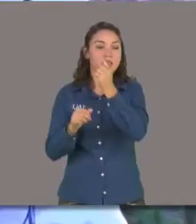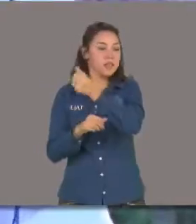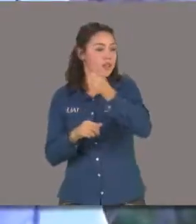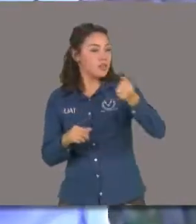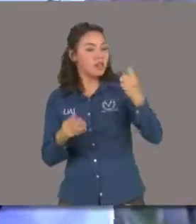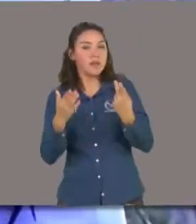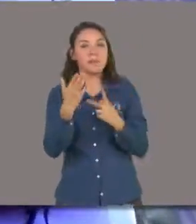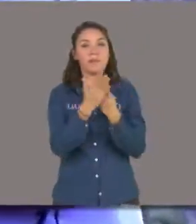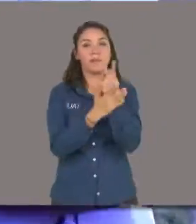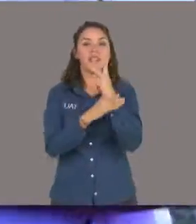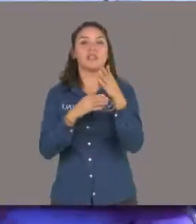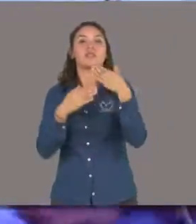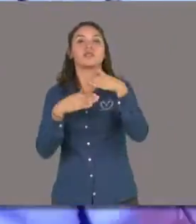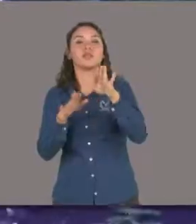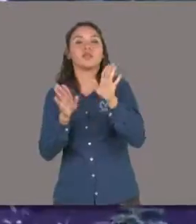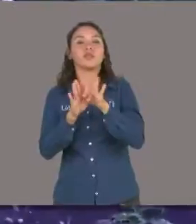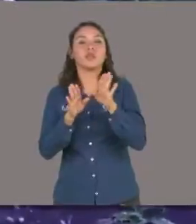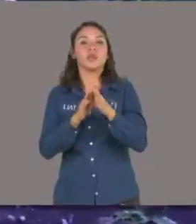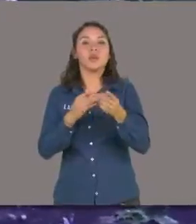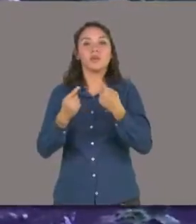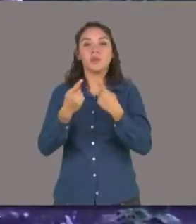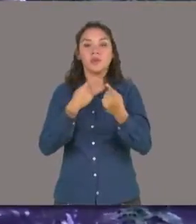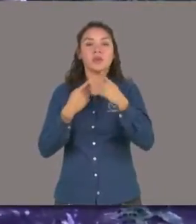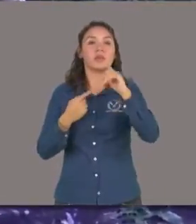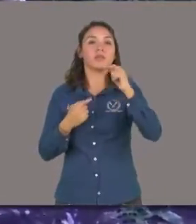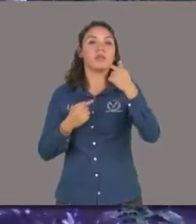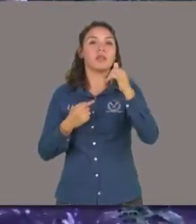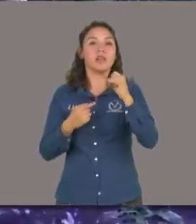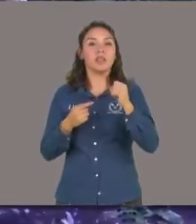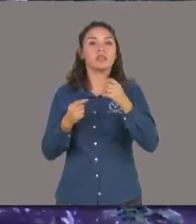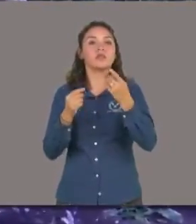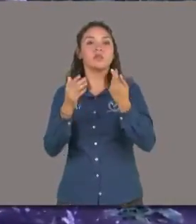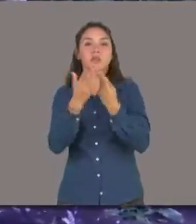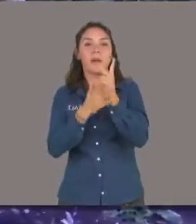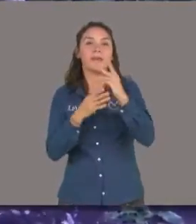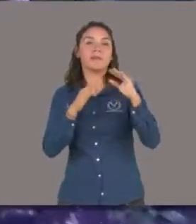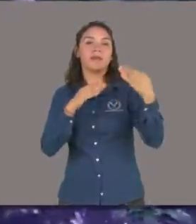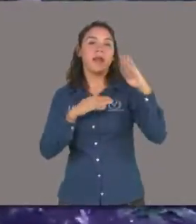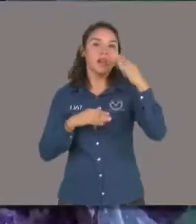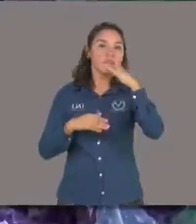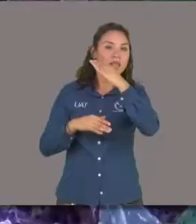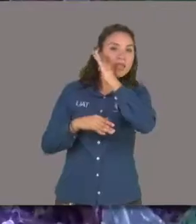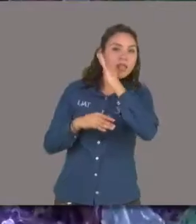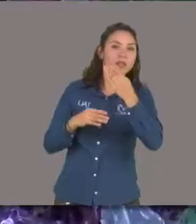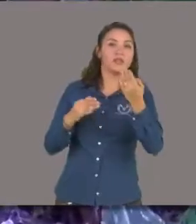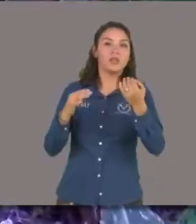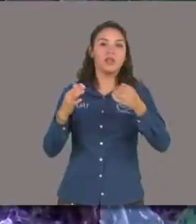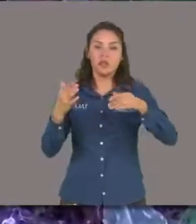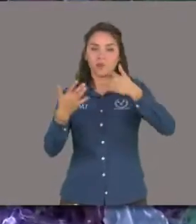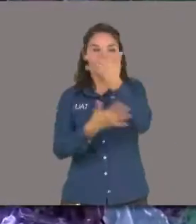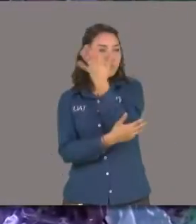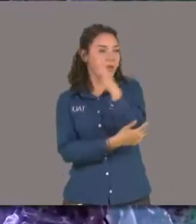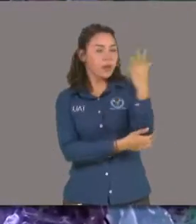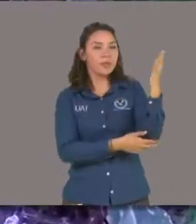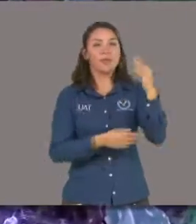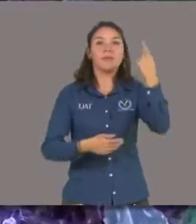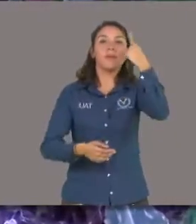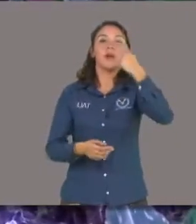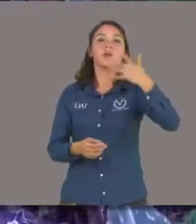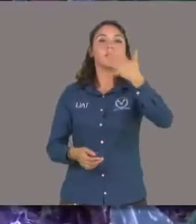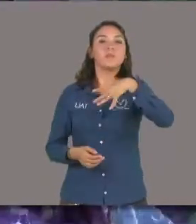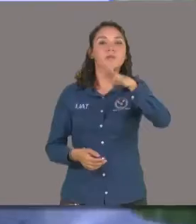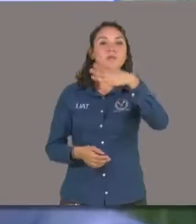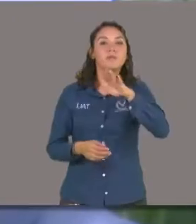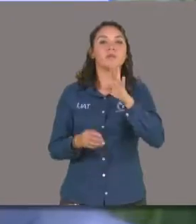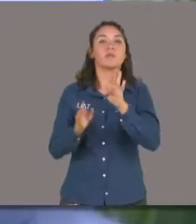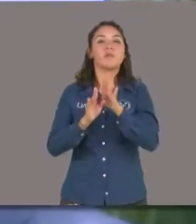Un equipo de investigadores y periodistas rusos se encuentran en Tamaulipas para llevar a cabo una serie de estudios de campo sobre el comportamiento